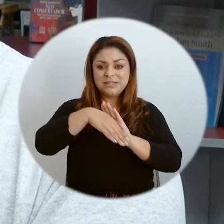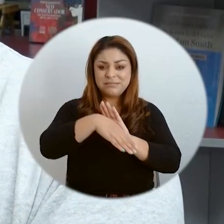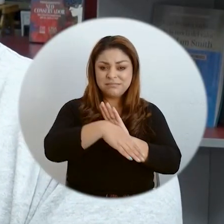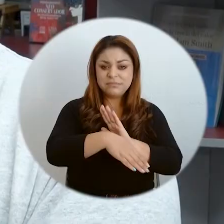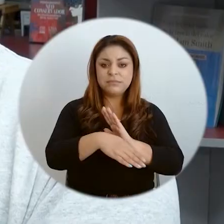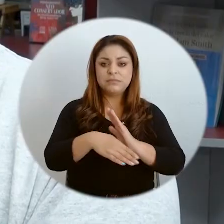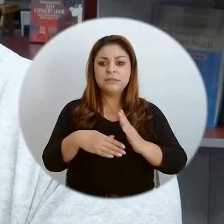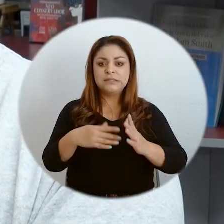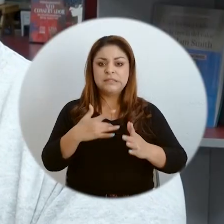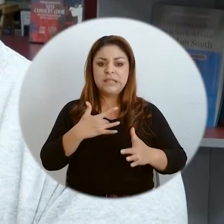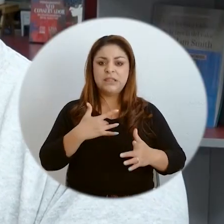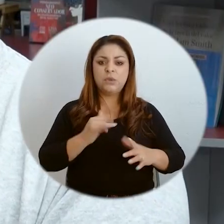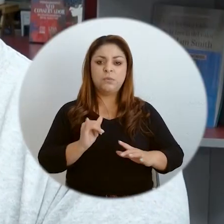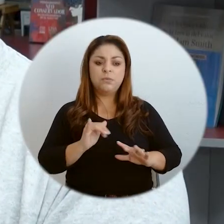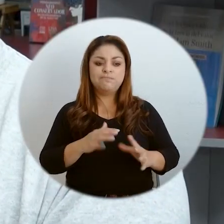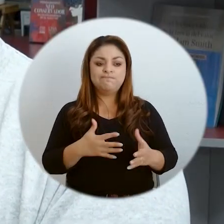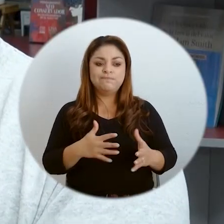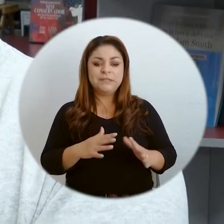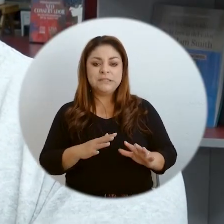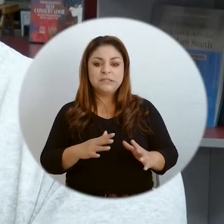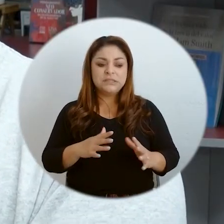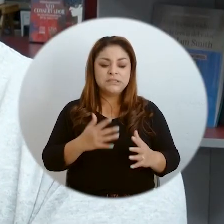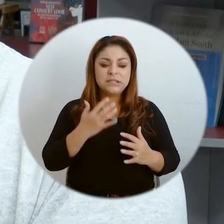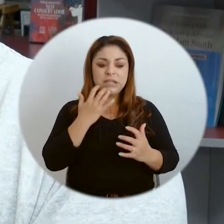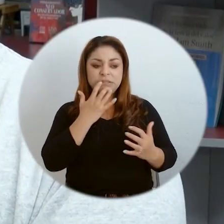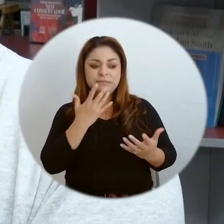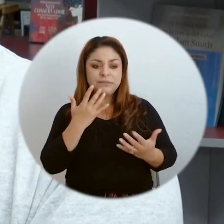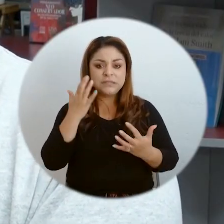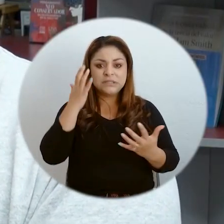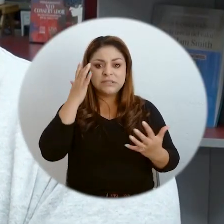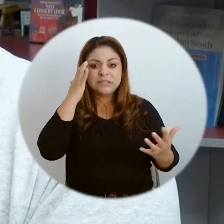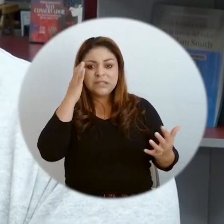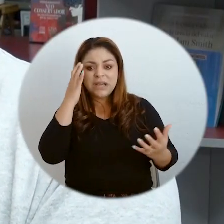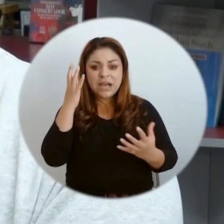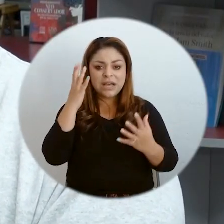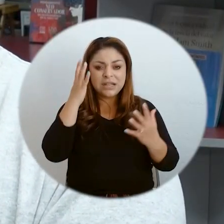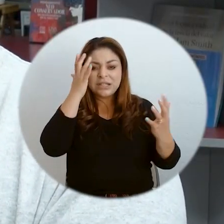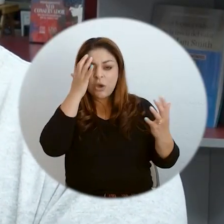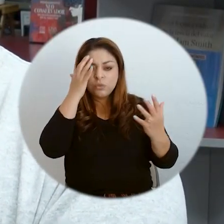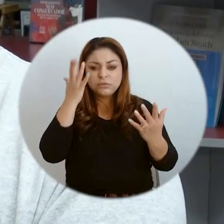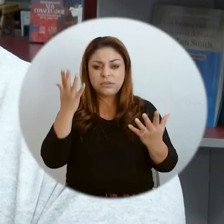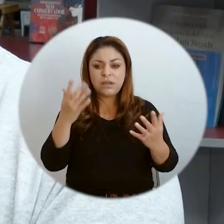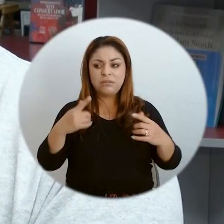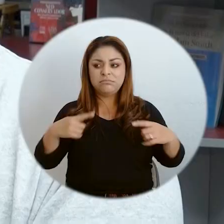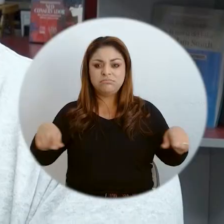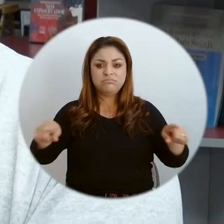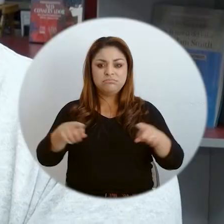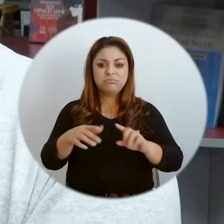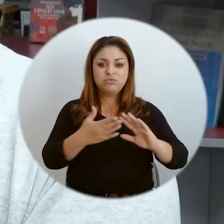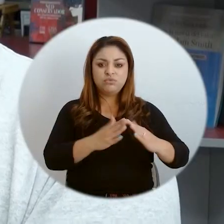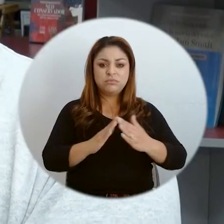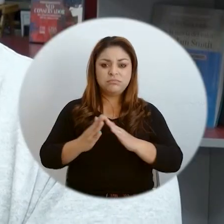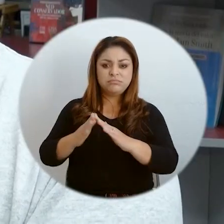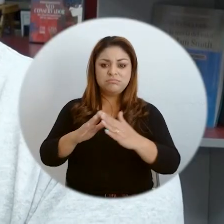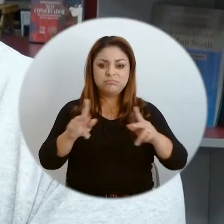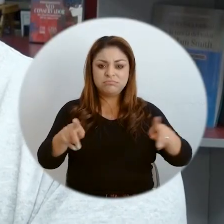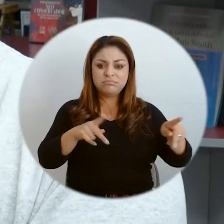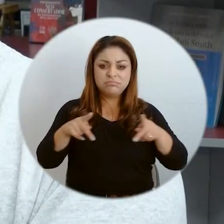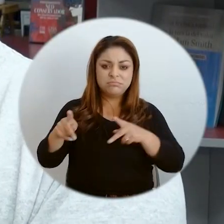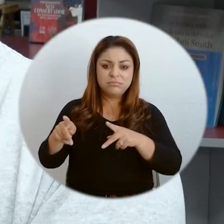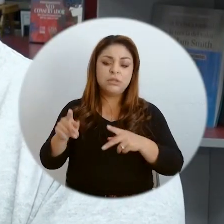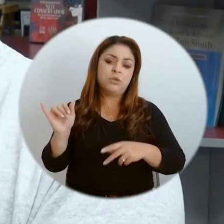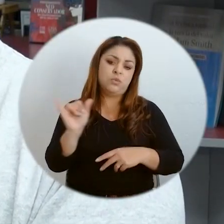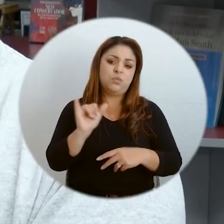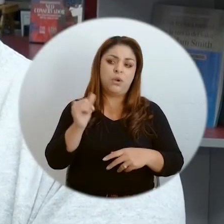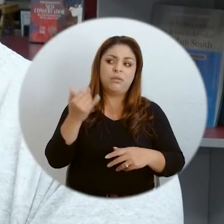un espíritu de zozobra y, si ustedes quieren, de angustia en la sociedad, que al igual que